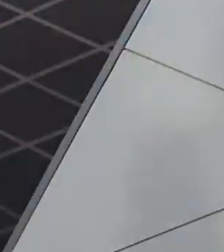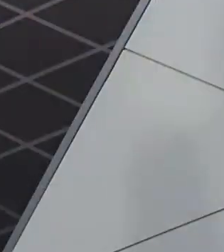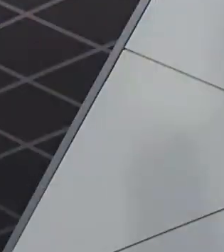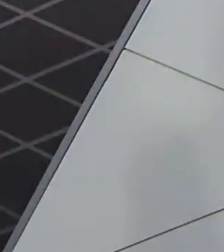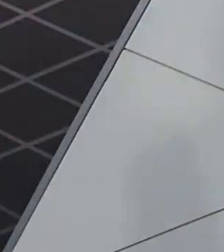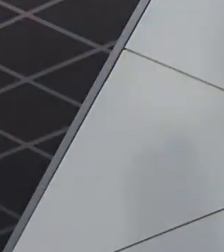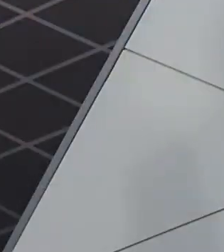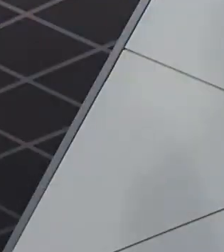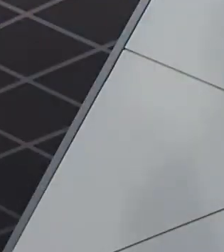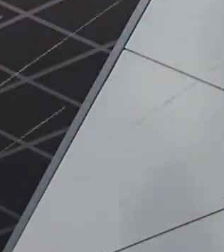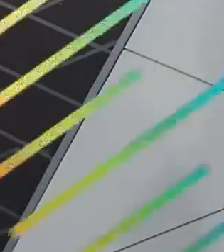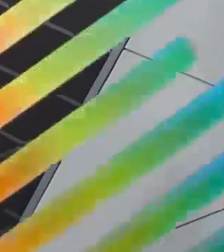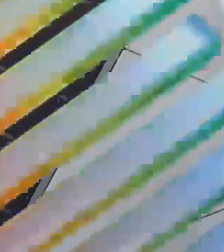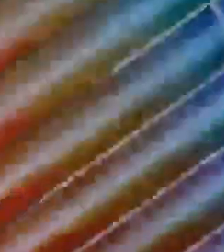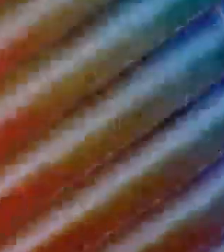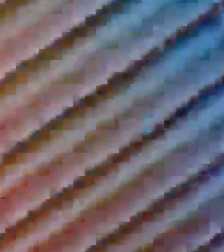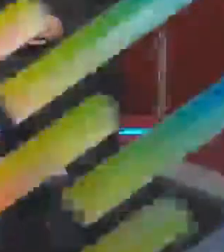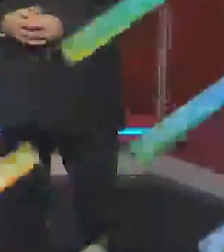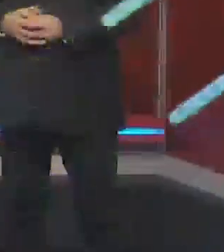Maule.